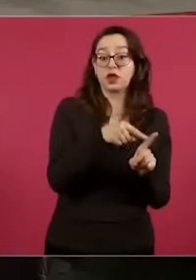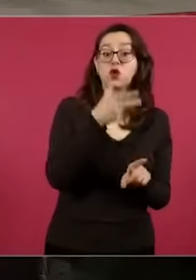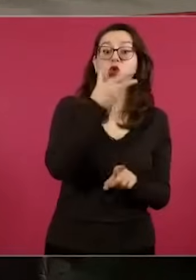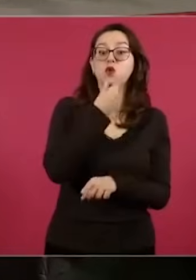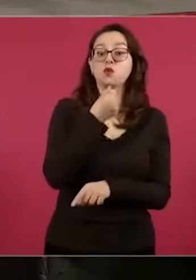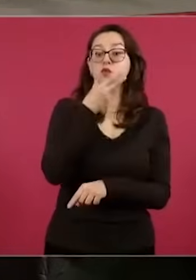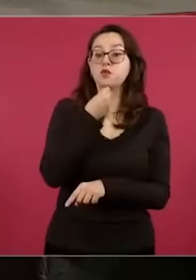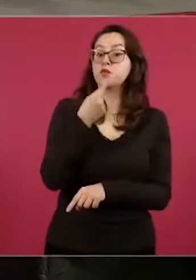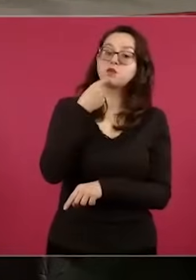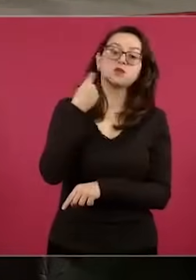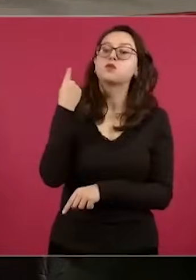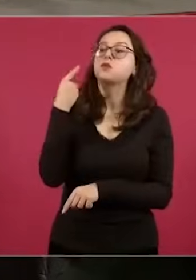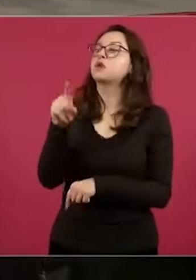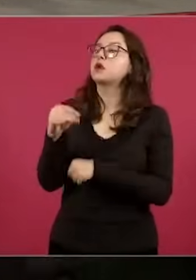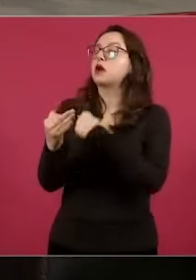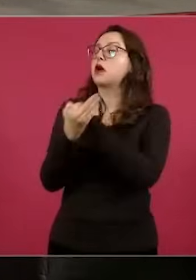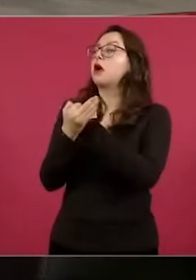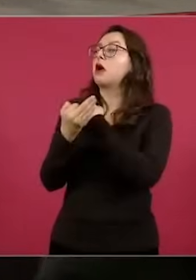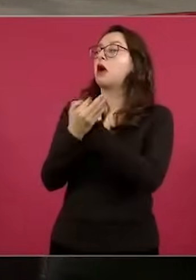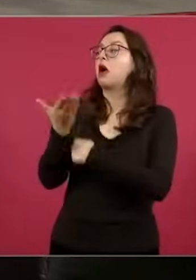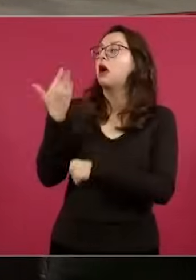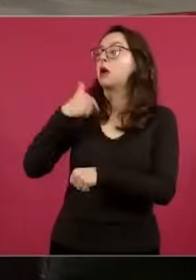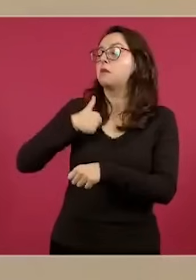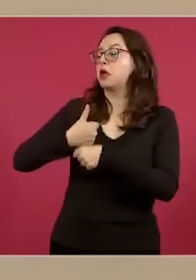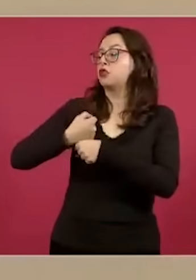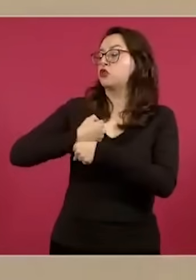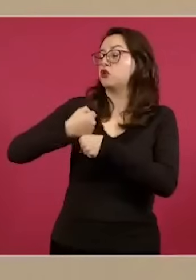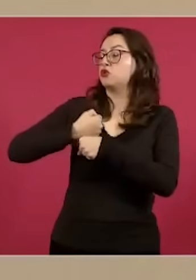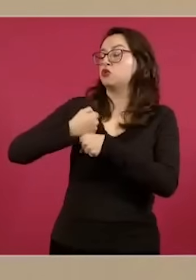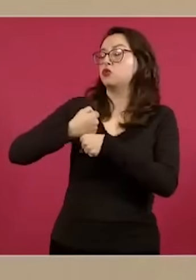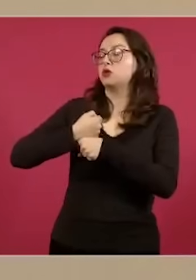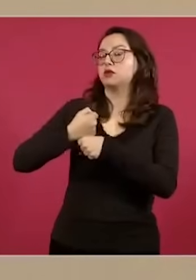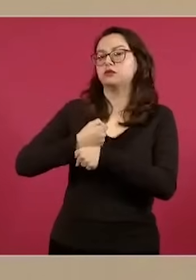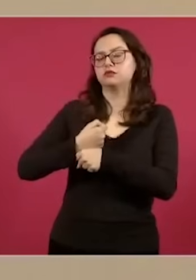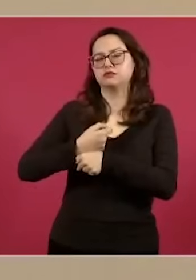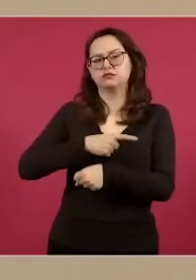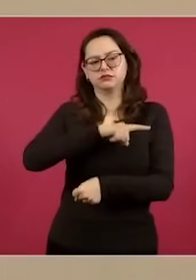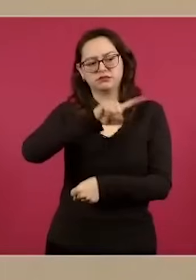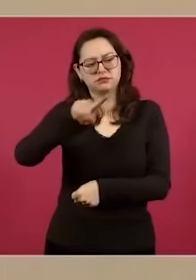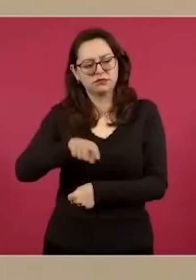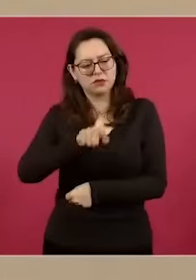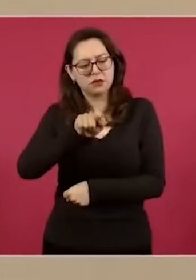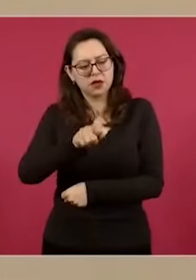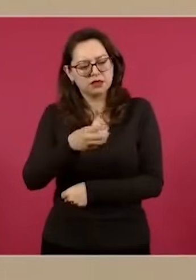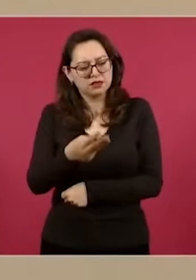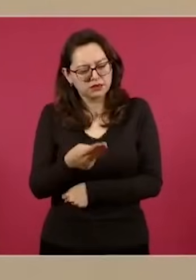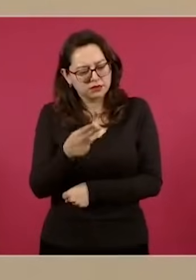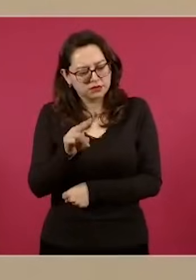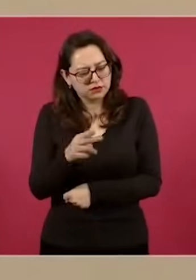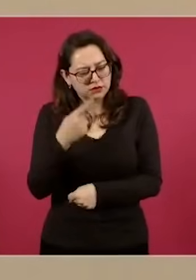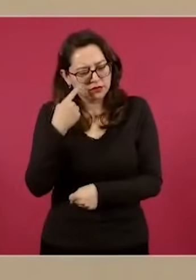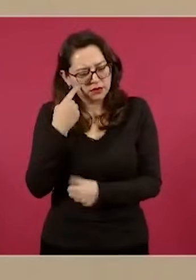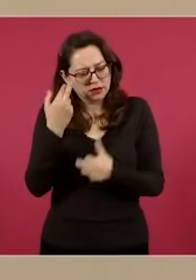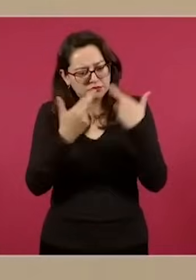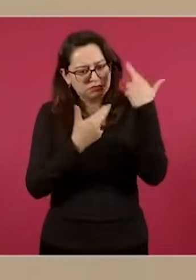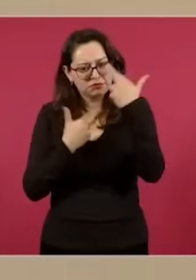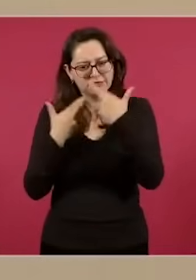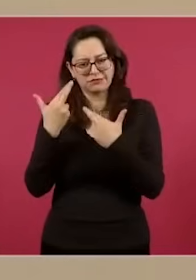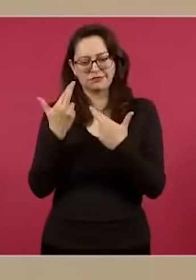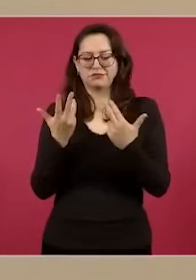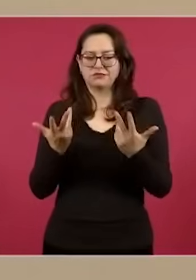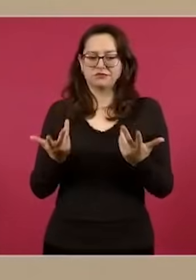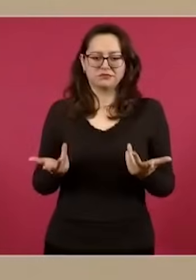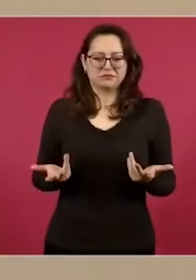su Amparo actos de tortura e incomunicación sin embargo el 23 de noviembre Un día después el actuario de